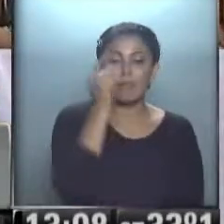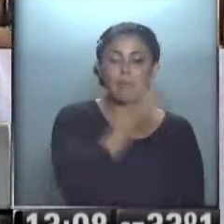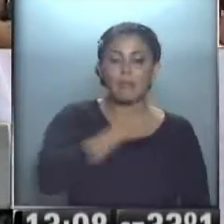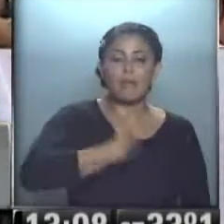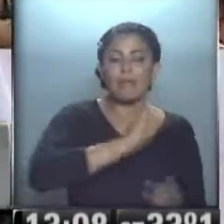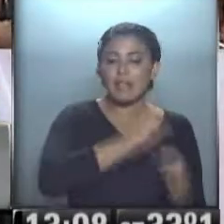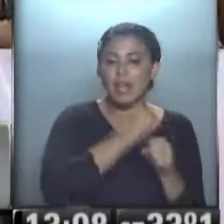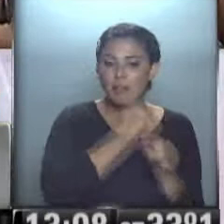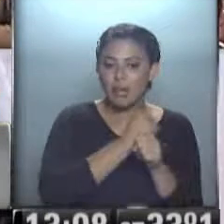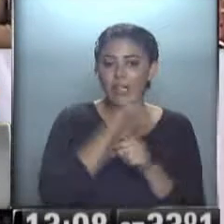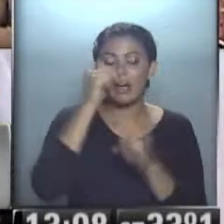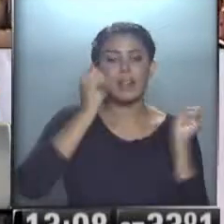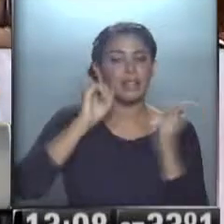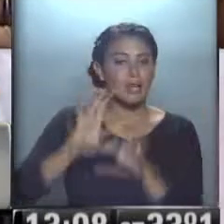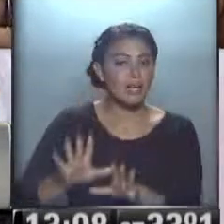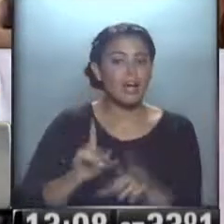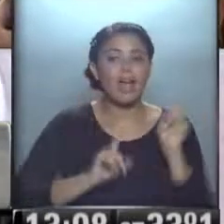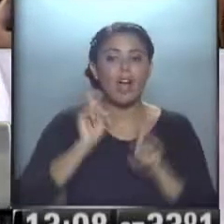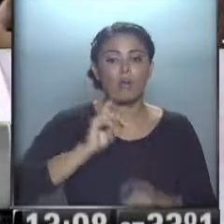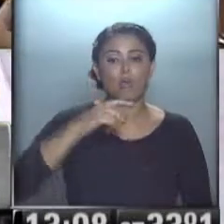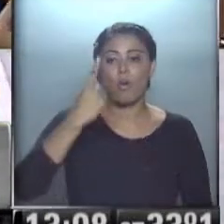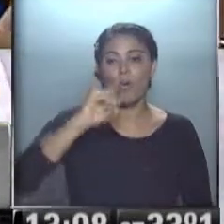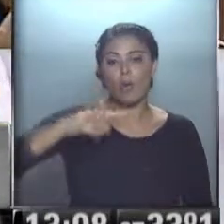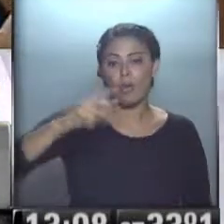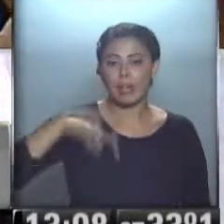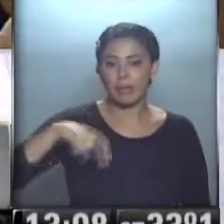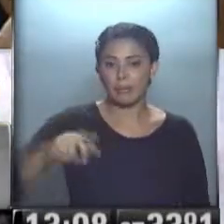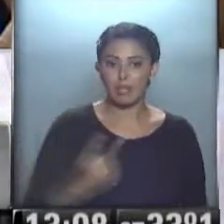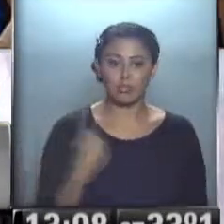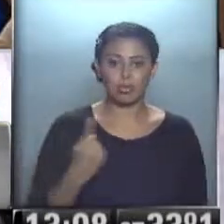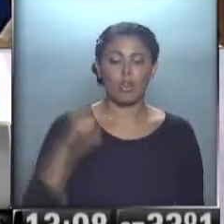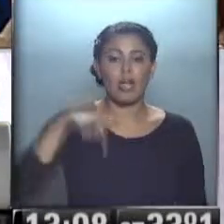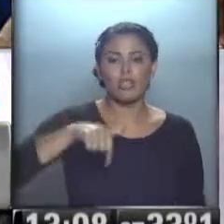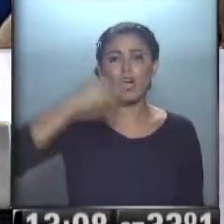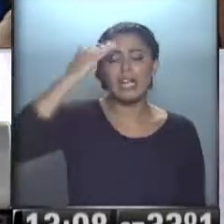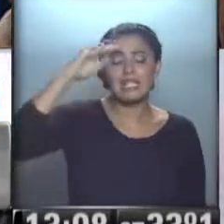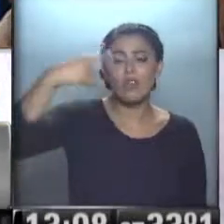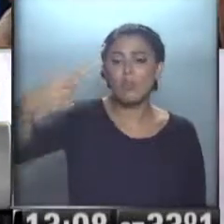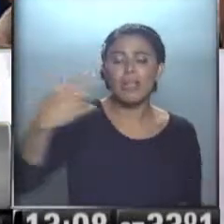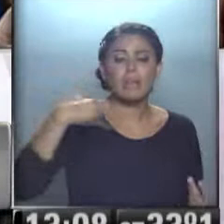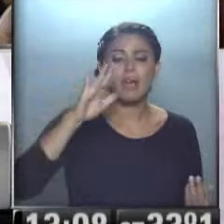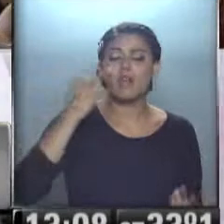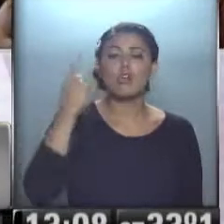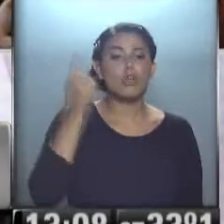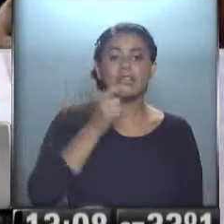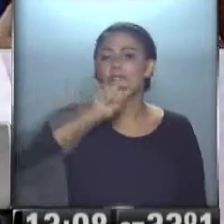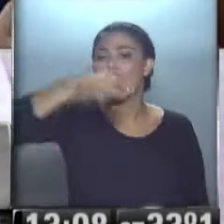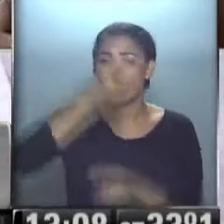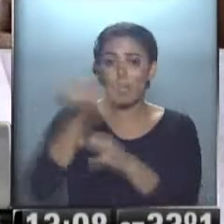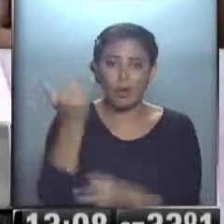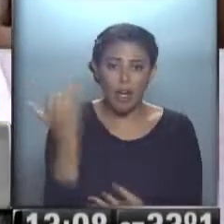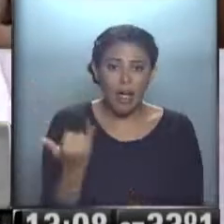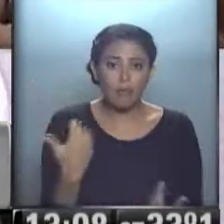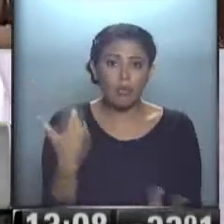van a trabajar, que los dejan acá, que algunos vienen caminando una cuadra solo, esto es más de 15 cuadras, no sabemos si hay vacantes, y por